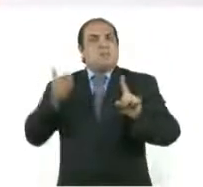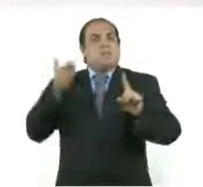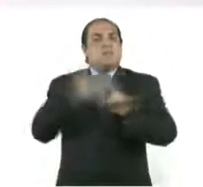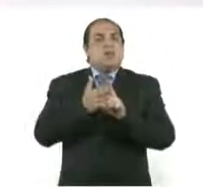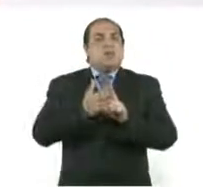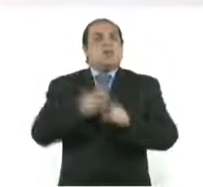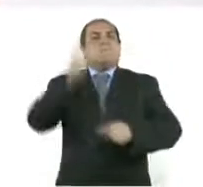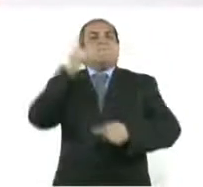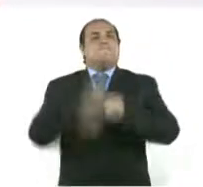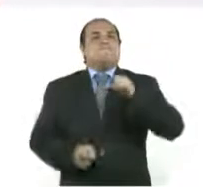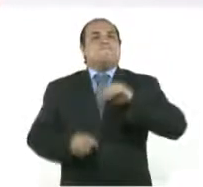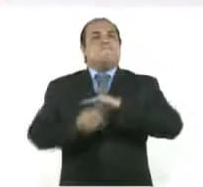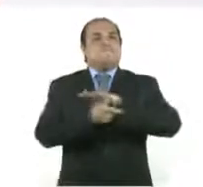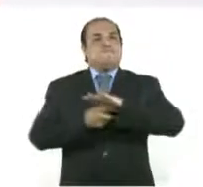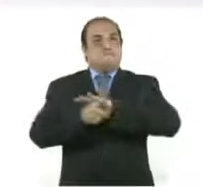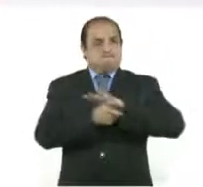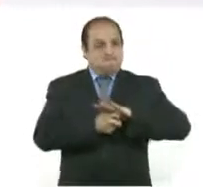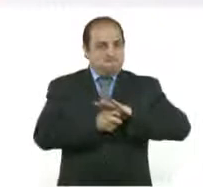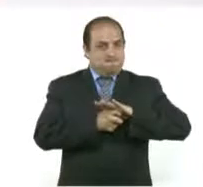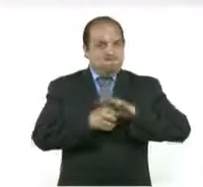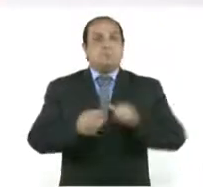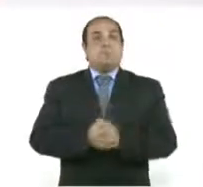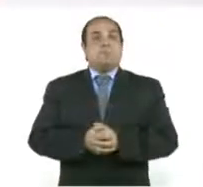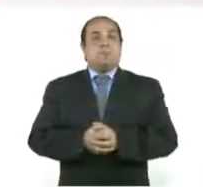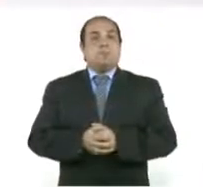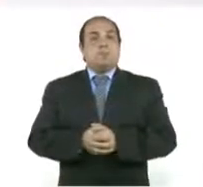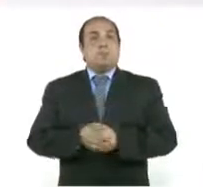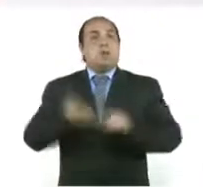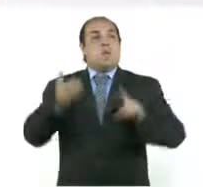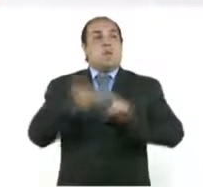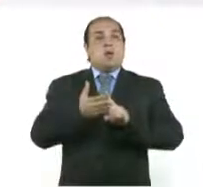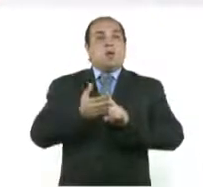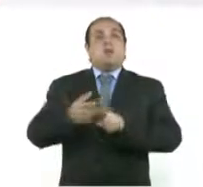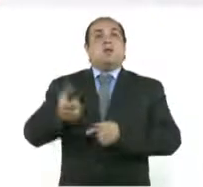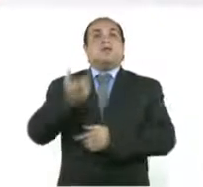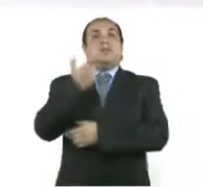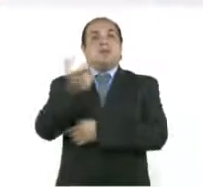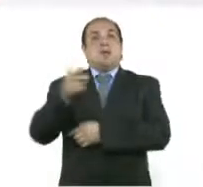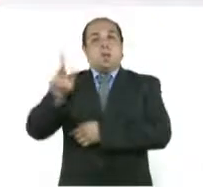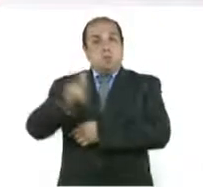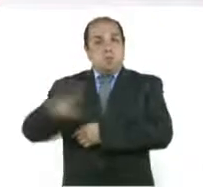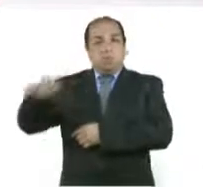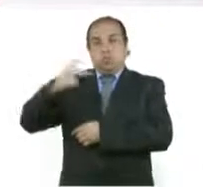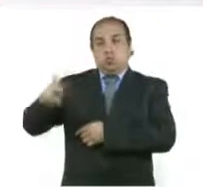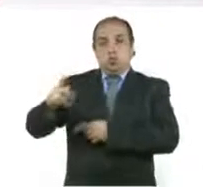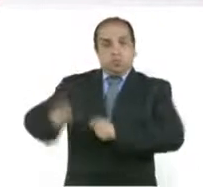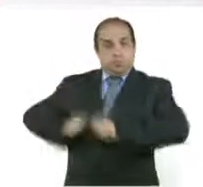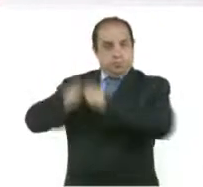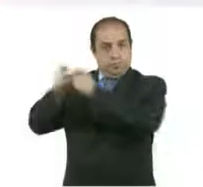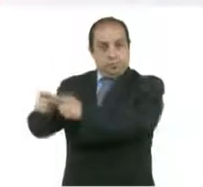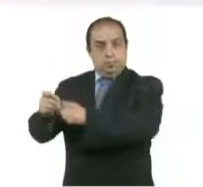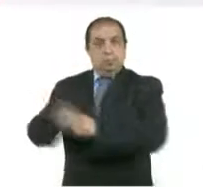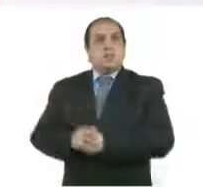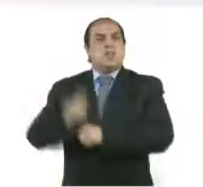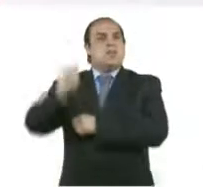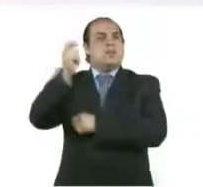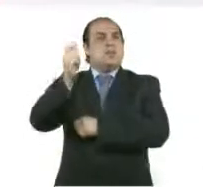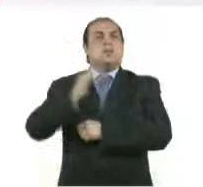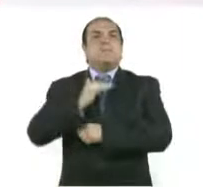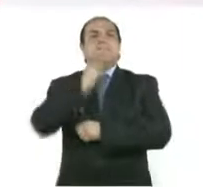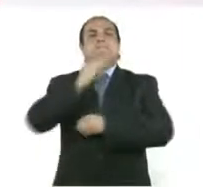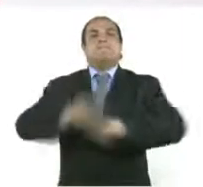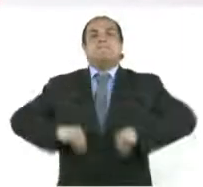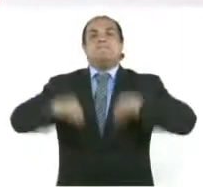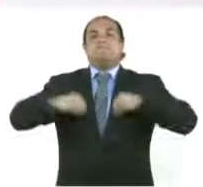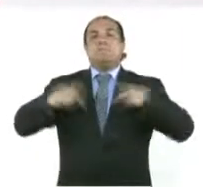corrupción hace que el dinero del pueblo llegue al pueblo. Esta pensión dignifica la vida de nuestros